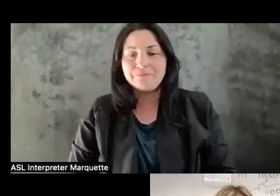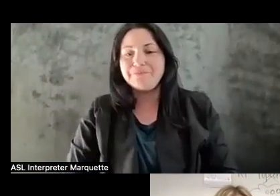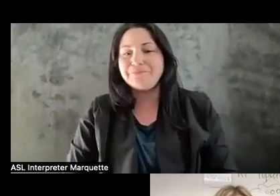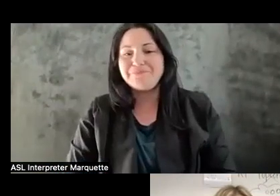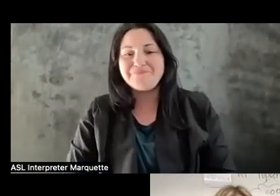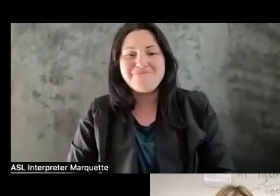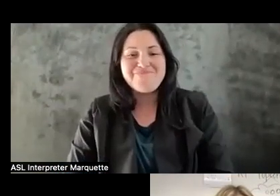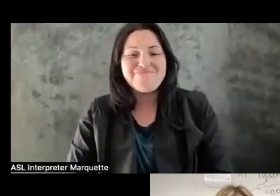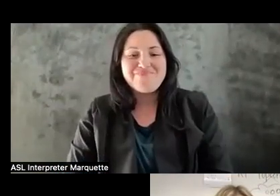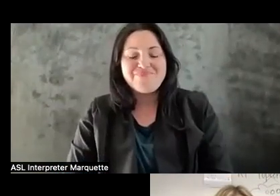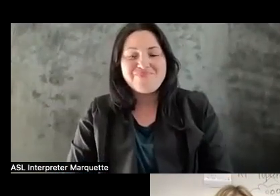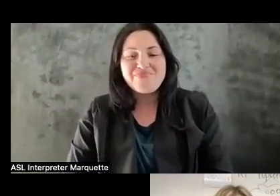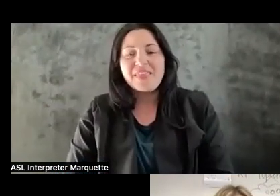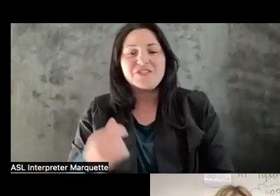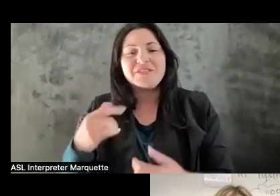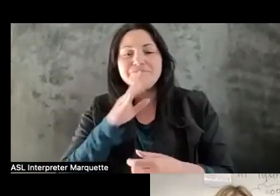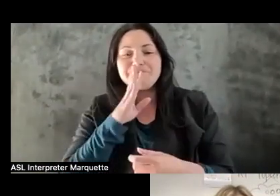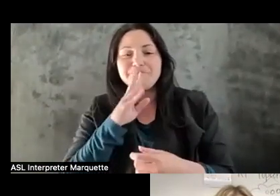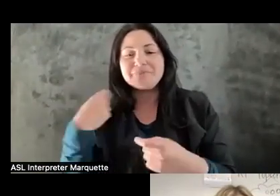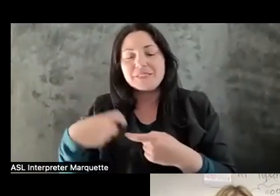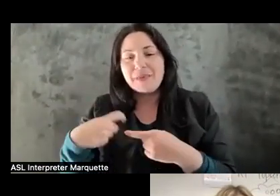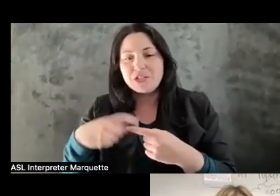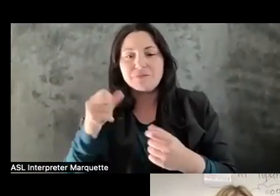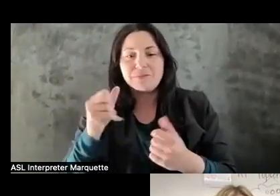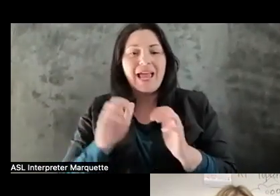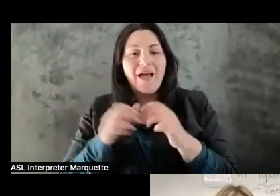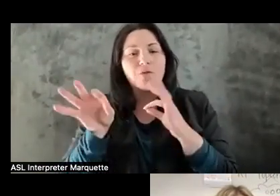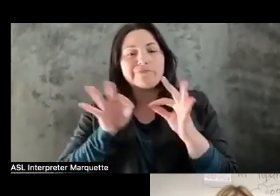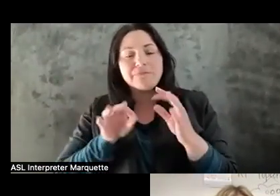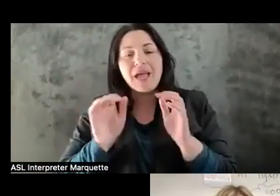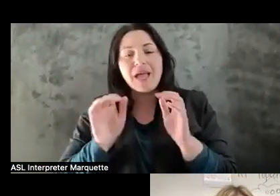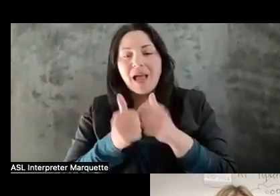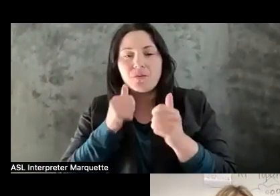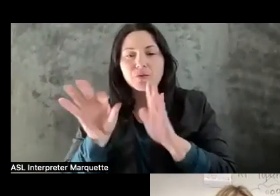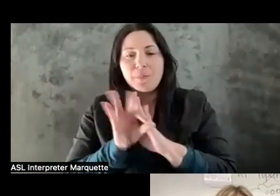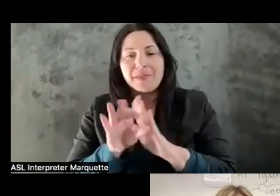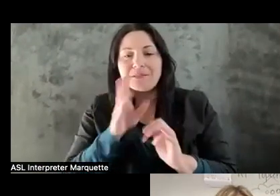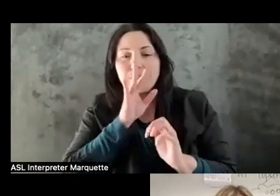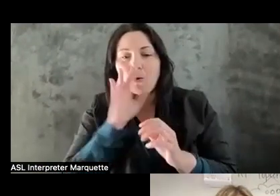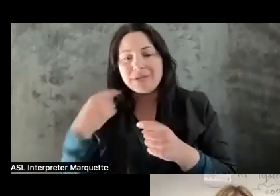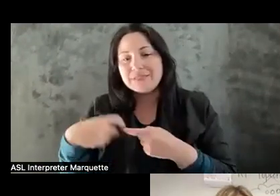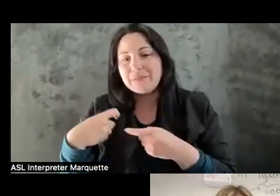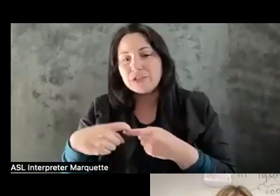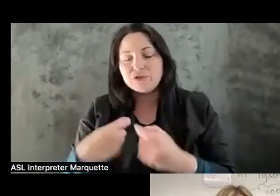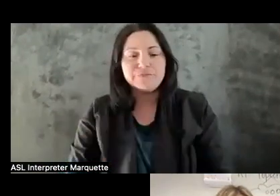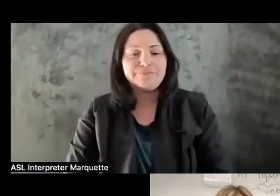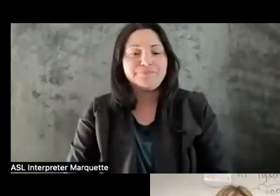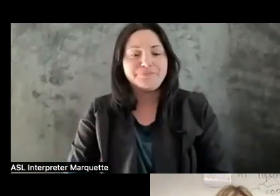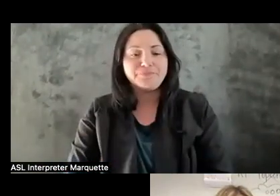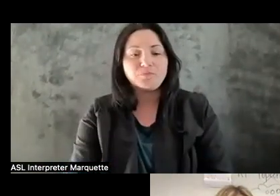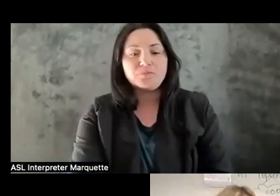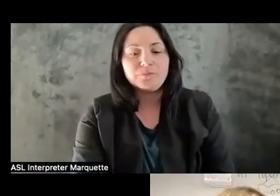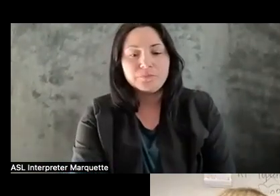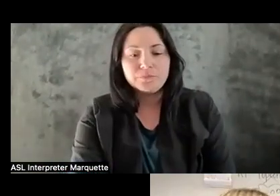aplicación Zoom para smartphone, seleccione su idioma haciendo clic en donde dice más o en los 3 puntos en la esquina inferior derecha